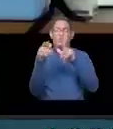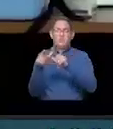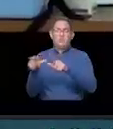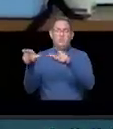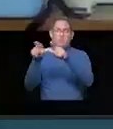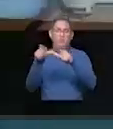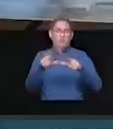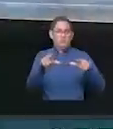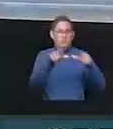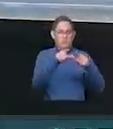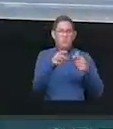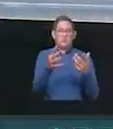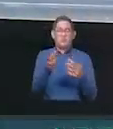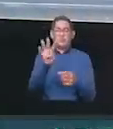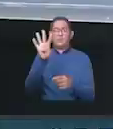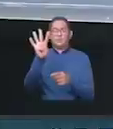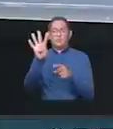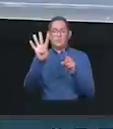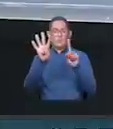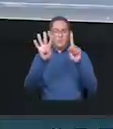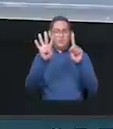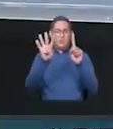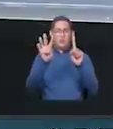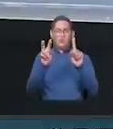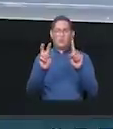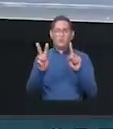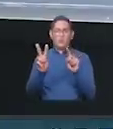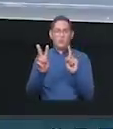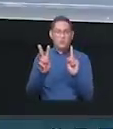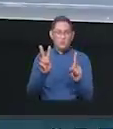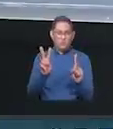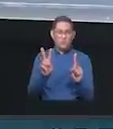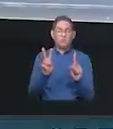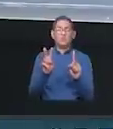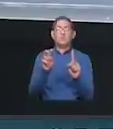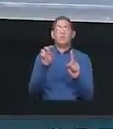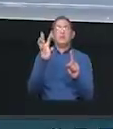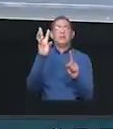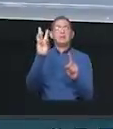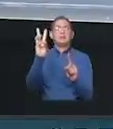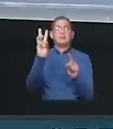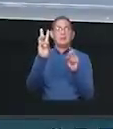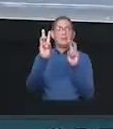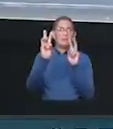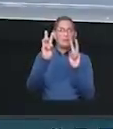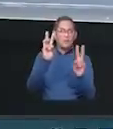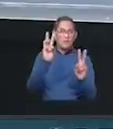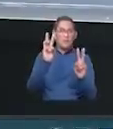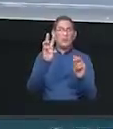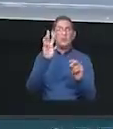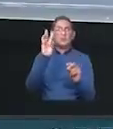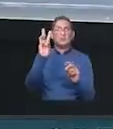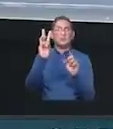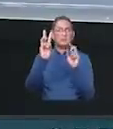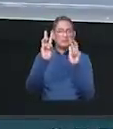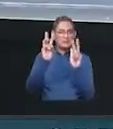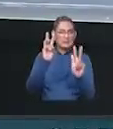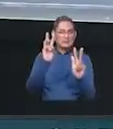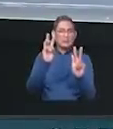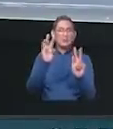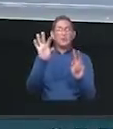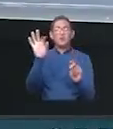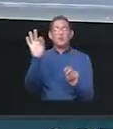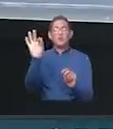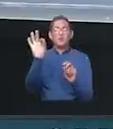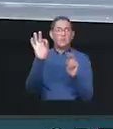el 41 el 21 el 62 el 63 el